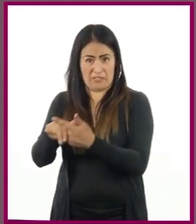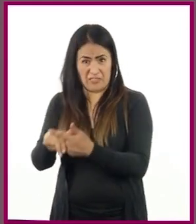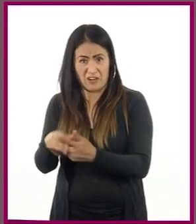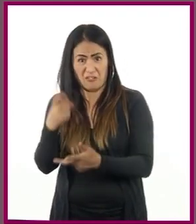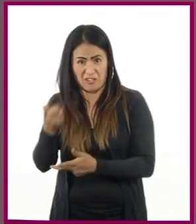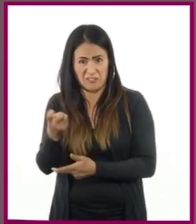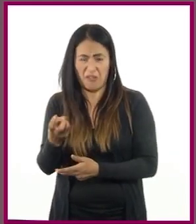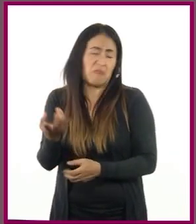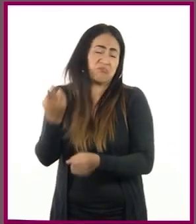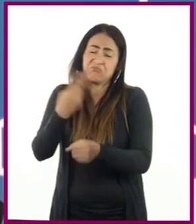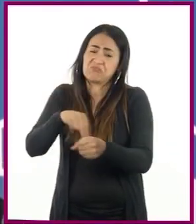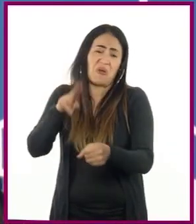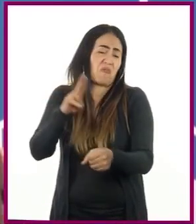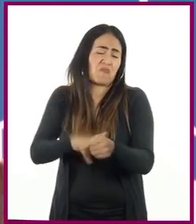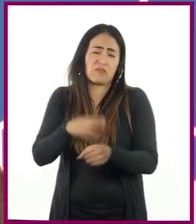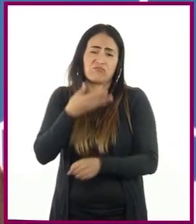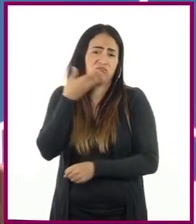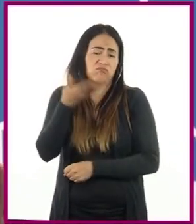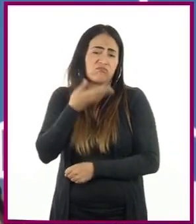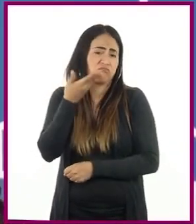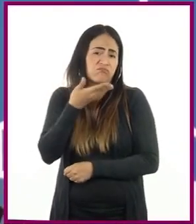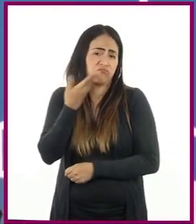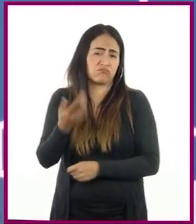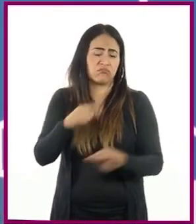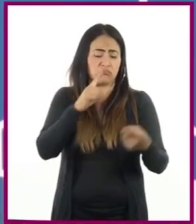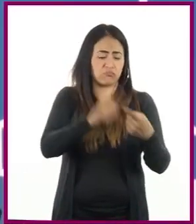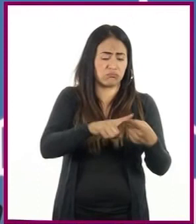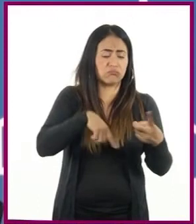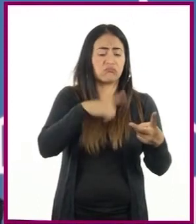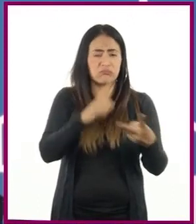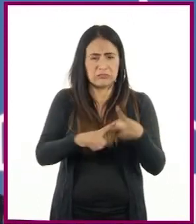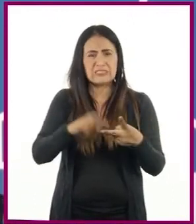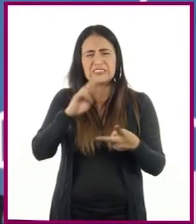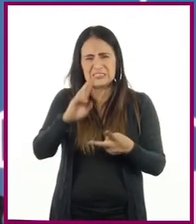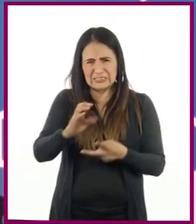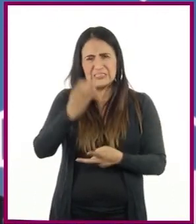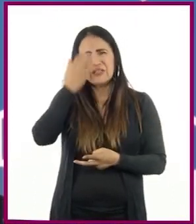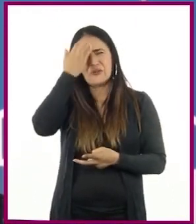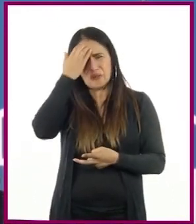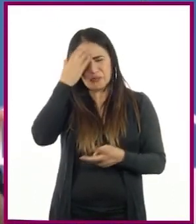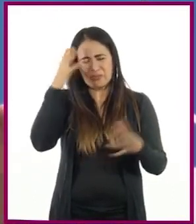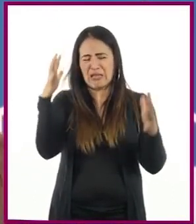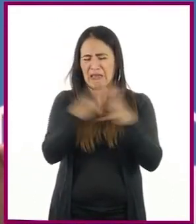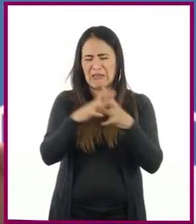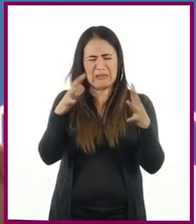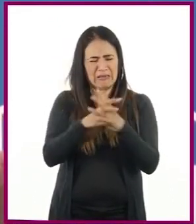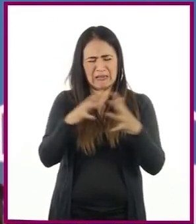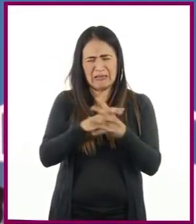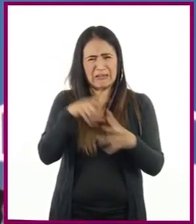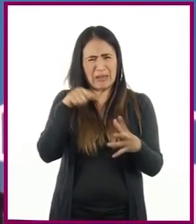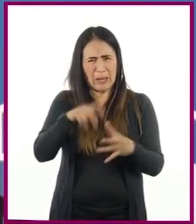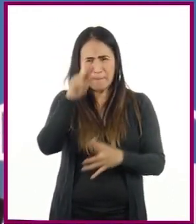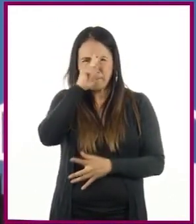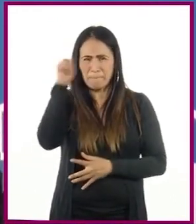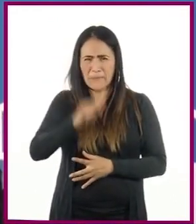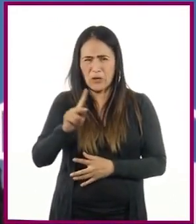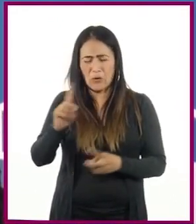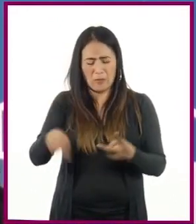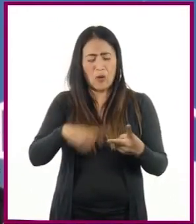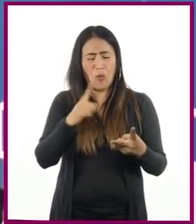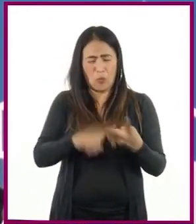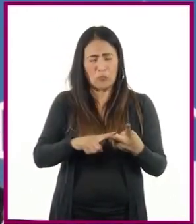normal. En ambos casos se reconoce la brutalidad de la guerra, pero solo en uno se muestra